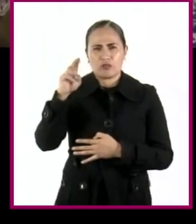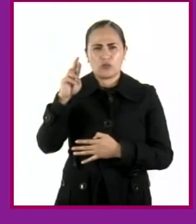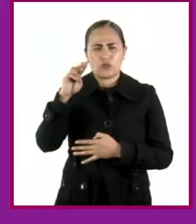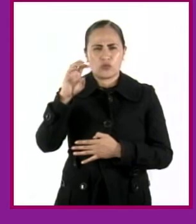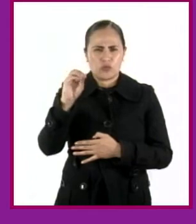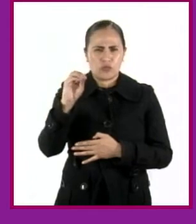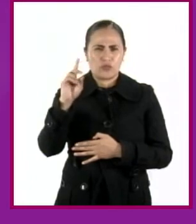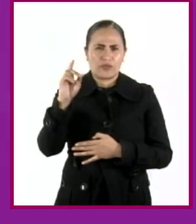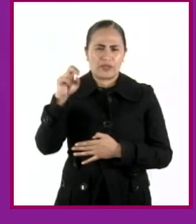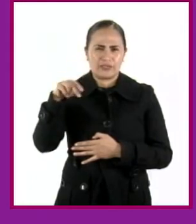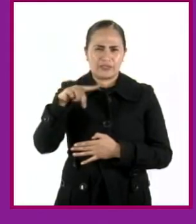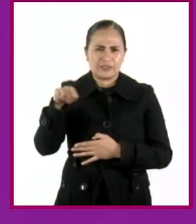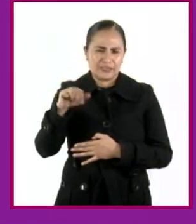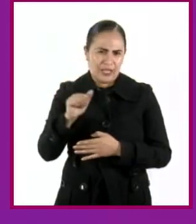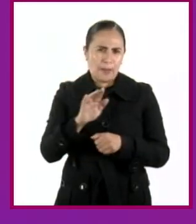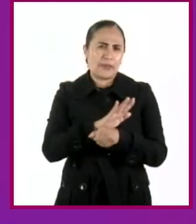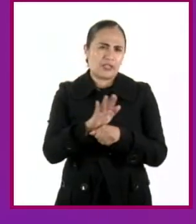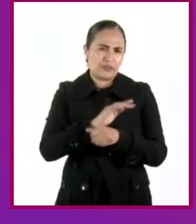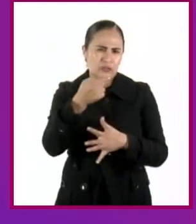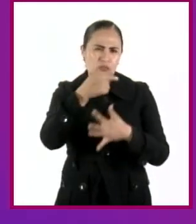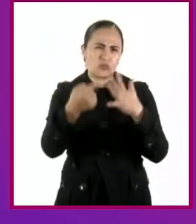Vale.